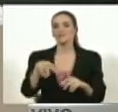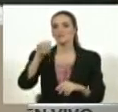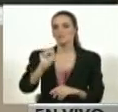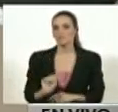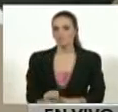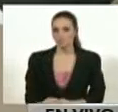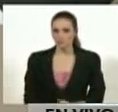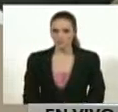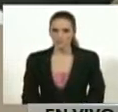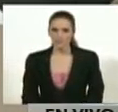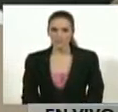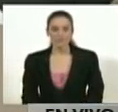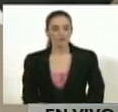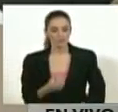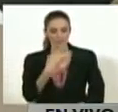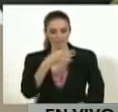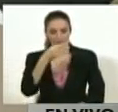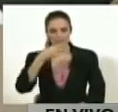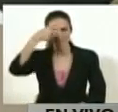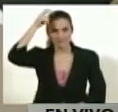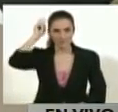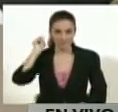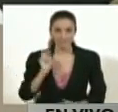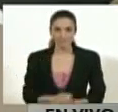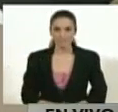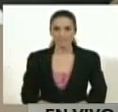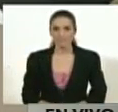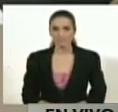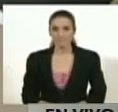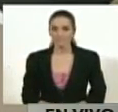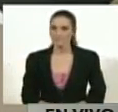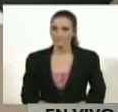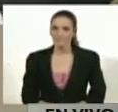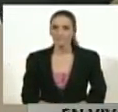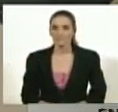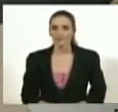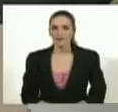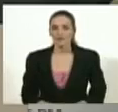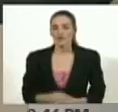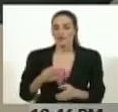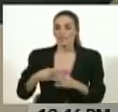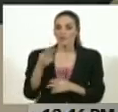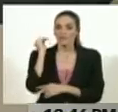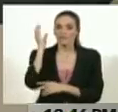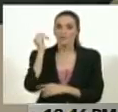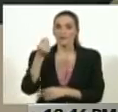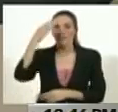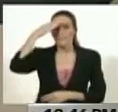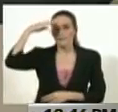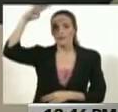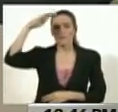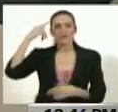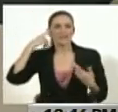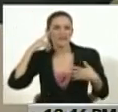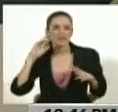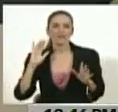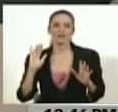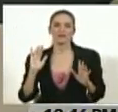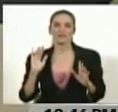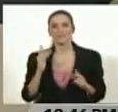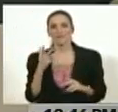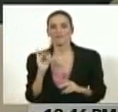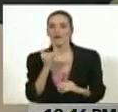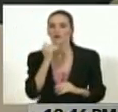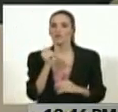telesur Hola buenas tardes canciller buenas tardes Eh bueno la próxima asamblea será en México cree usted que habrá